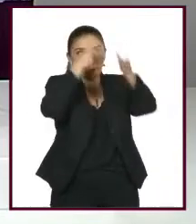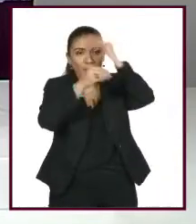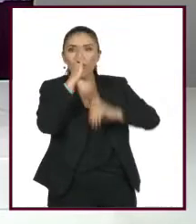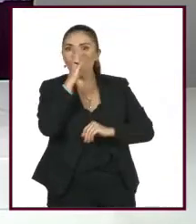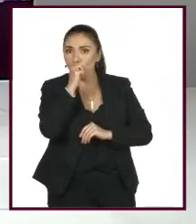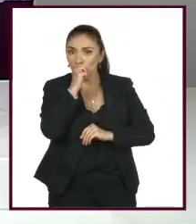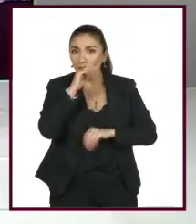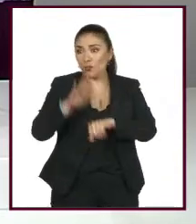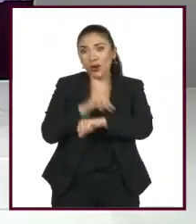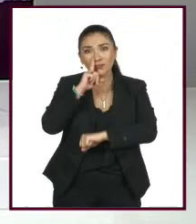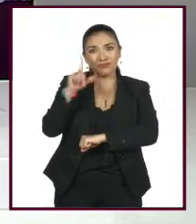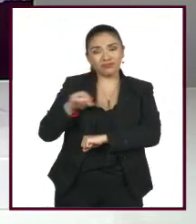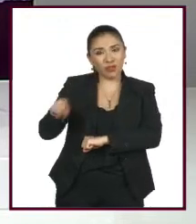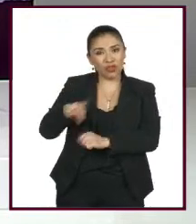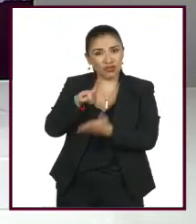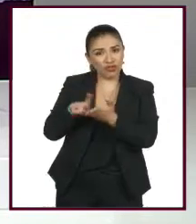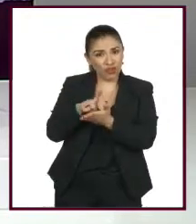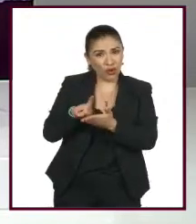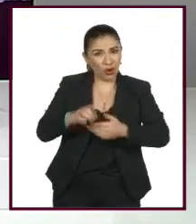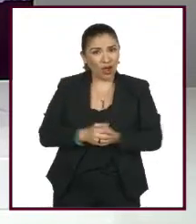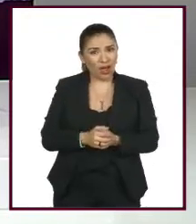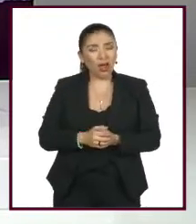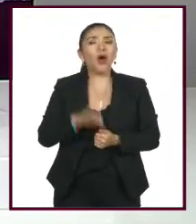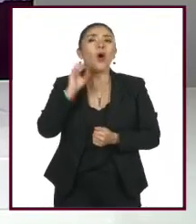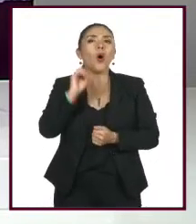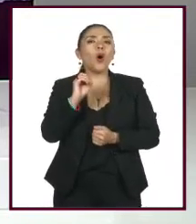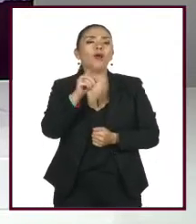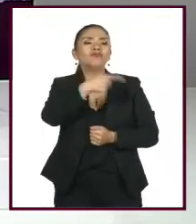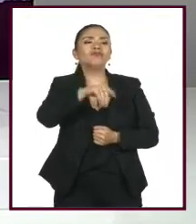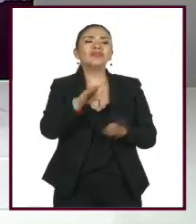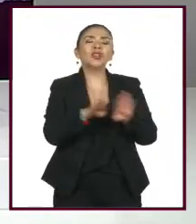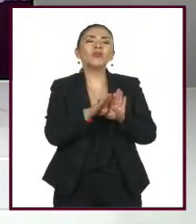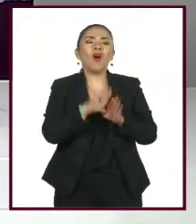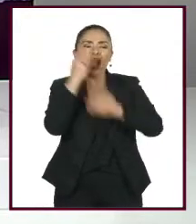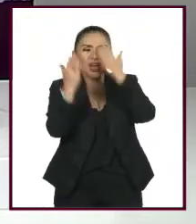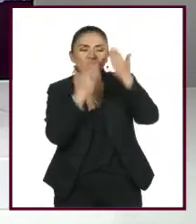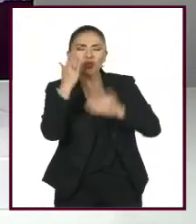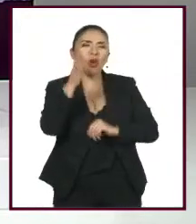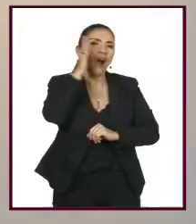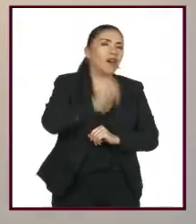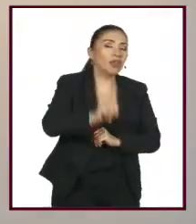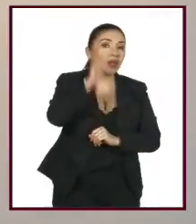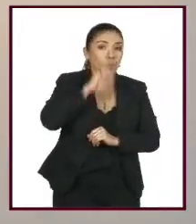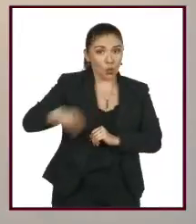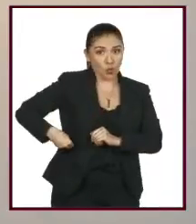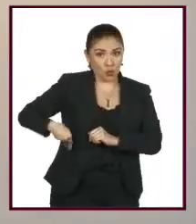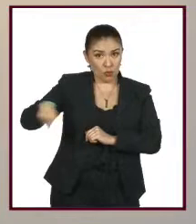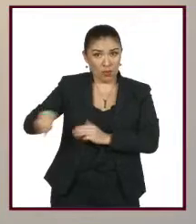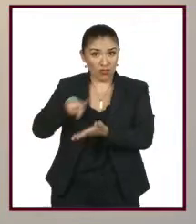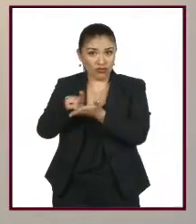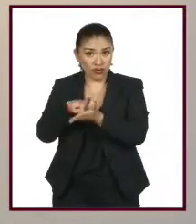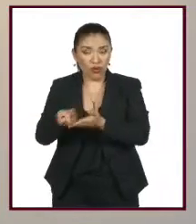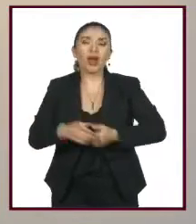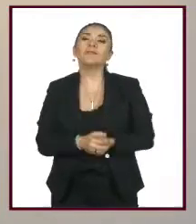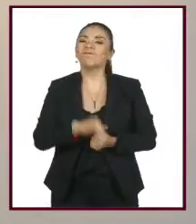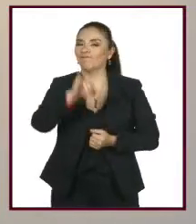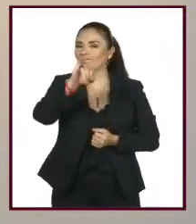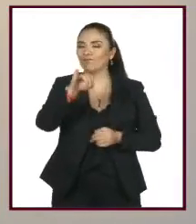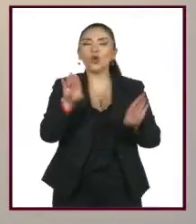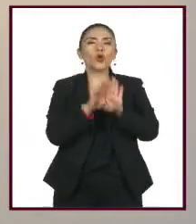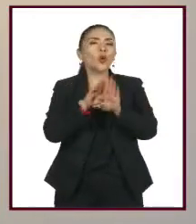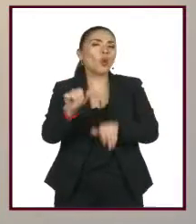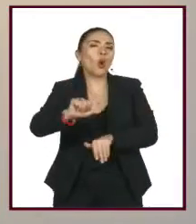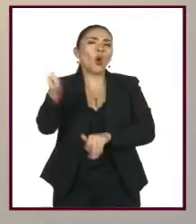de las metanfetaminas causa estragos en nuestros estudiantes? Claro, como cualquier sustancia